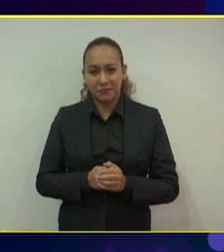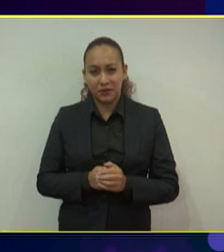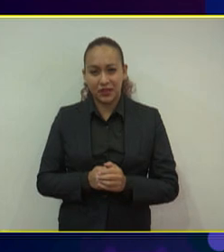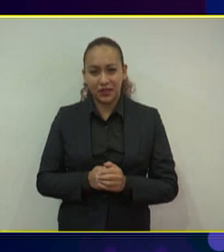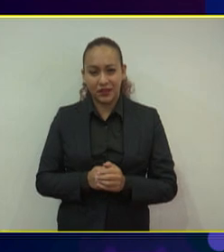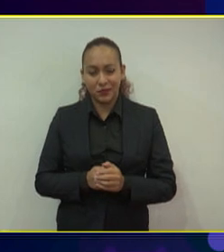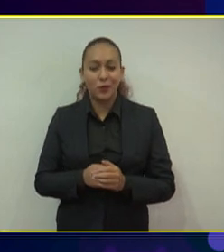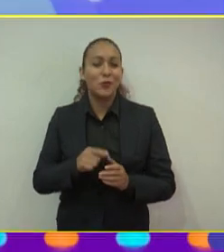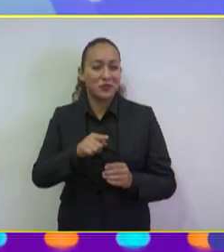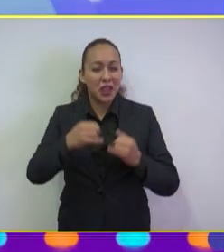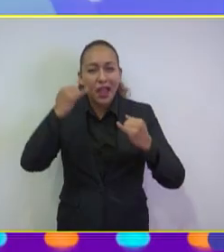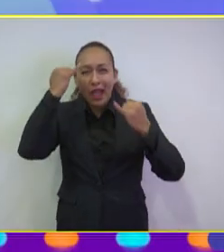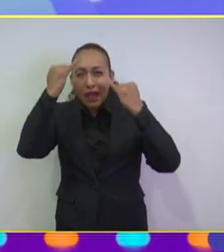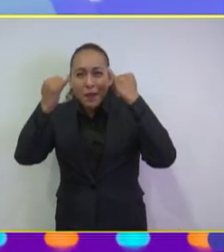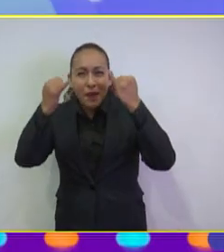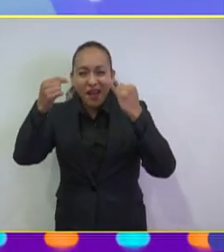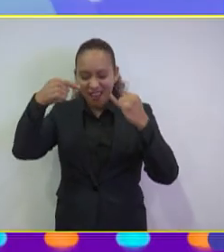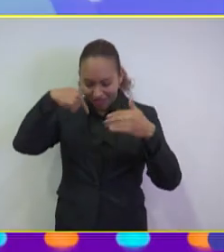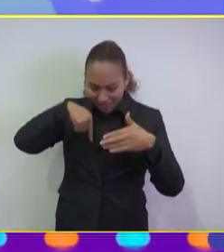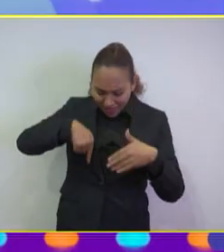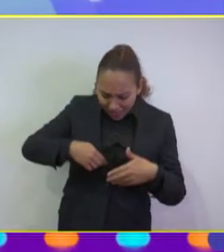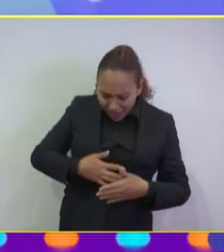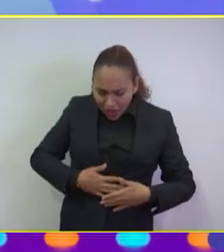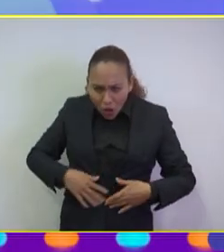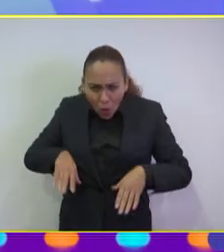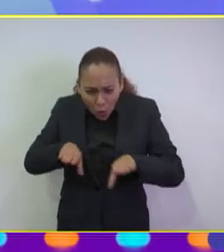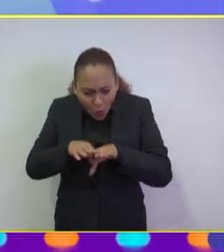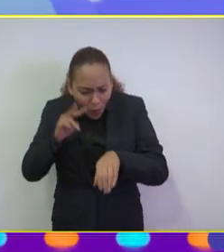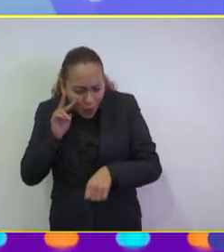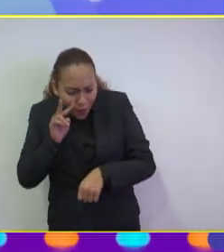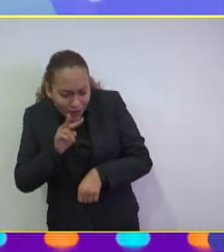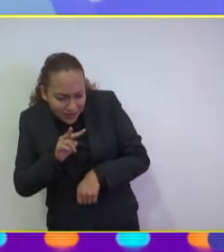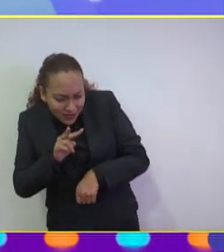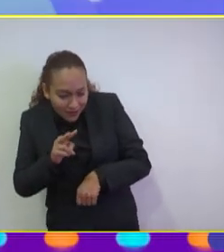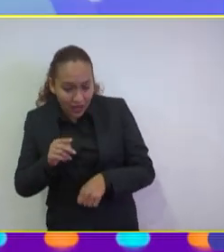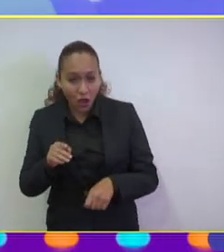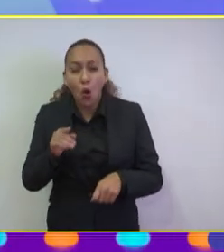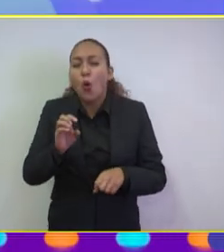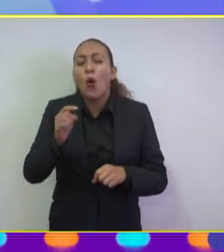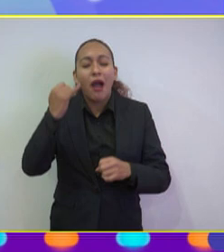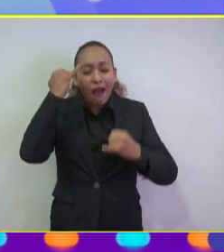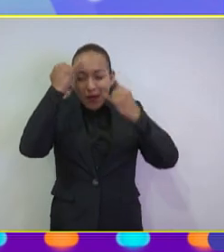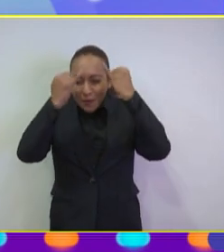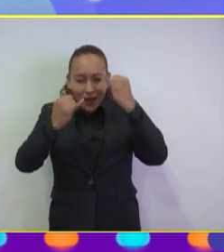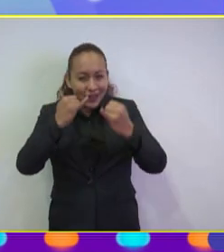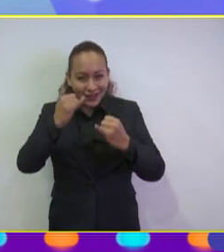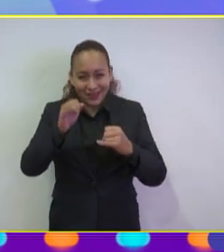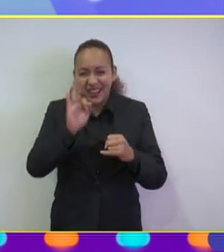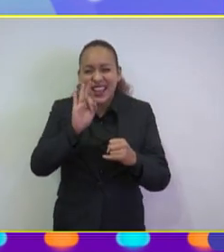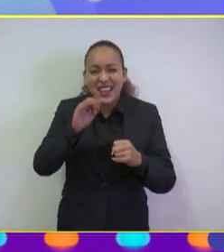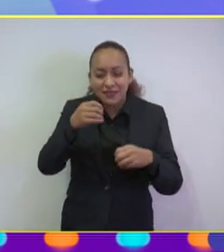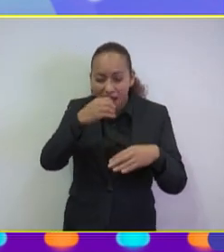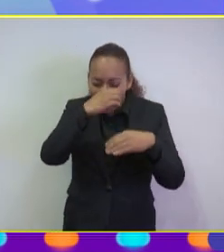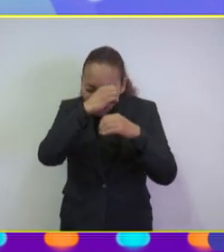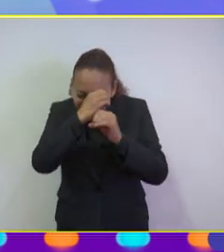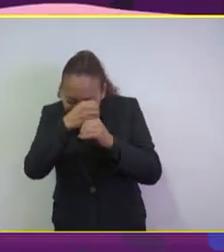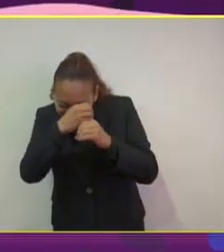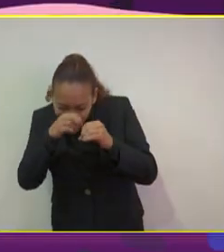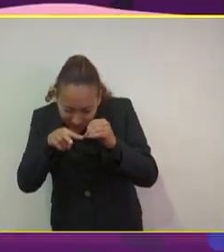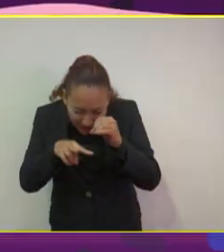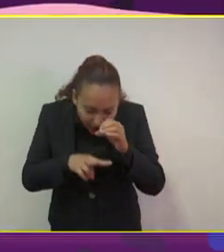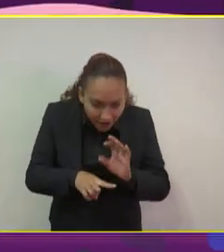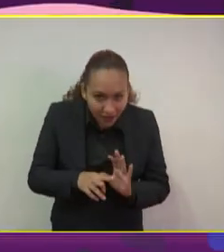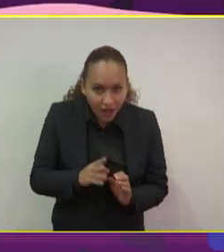vería el intestino por dentro, cómo se vería si nosotros fuéramos como observados desde un microscopio,